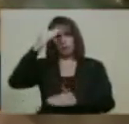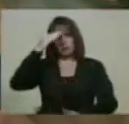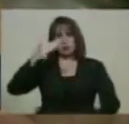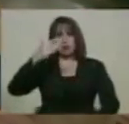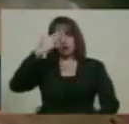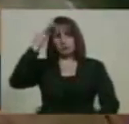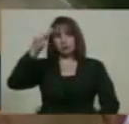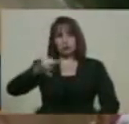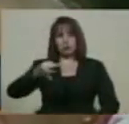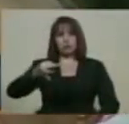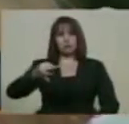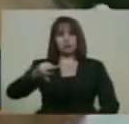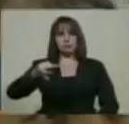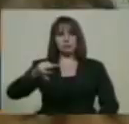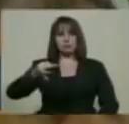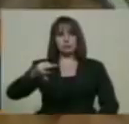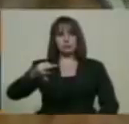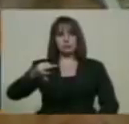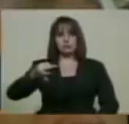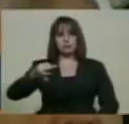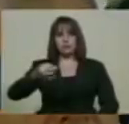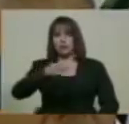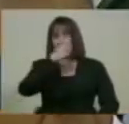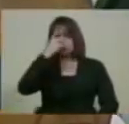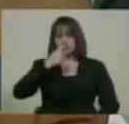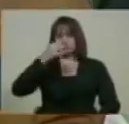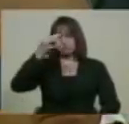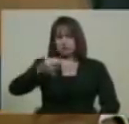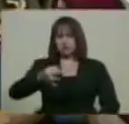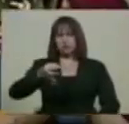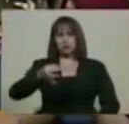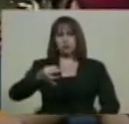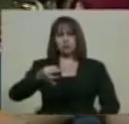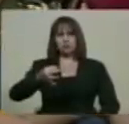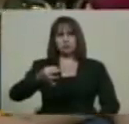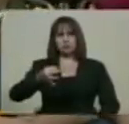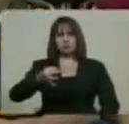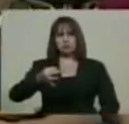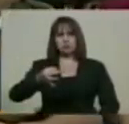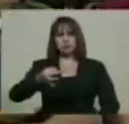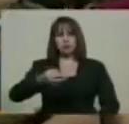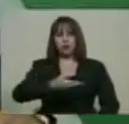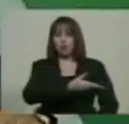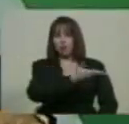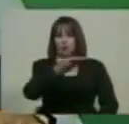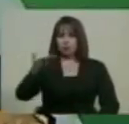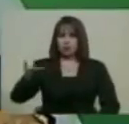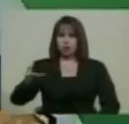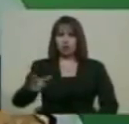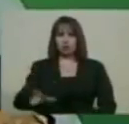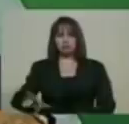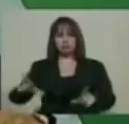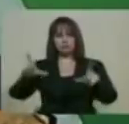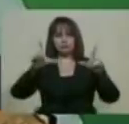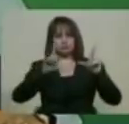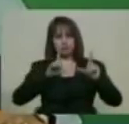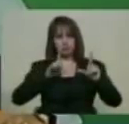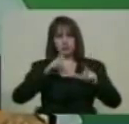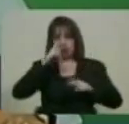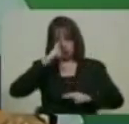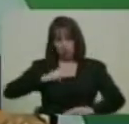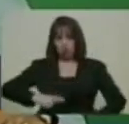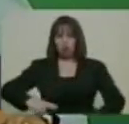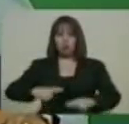creo. Estoy seguro que ustedes son merecedores de